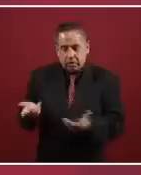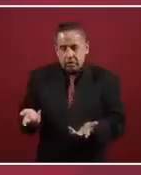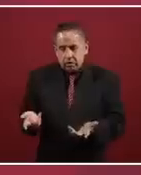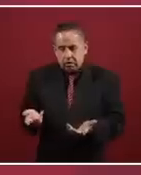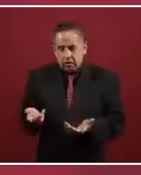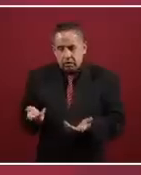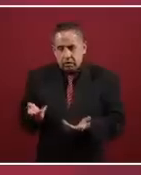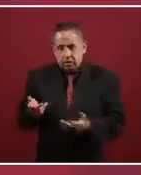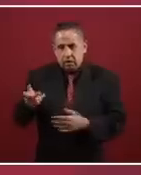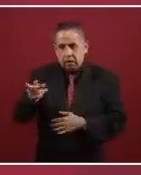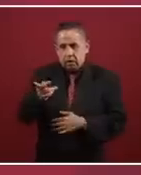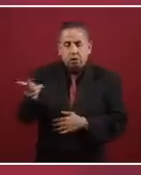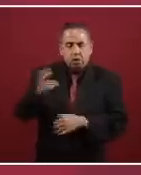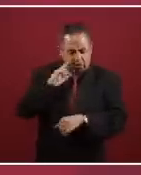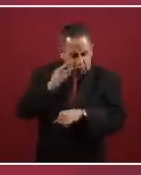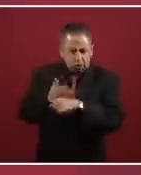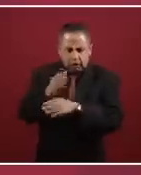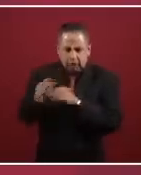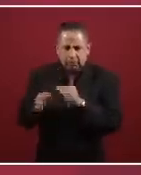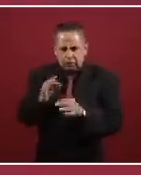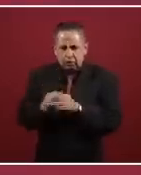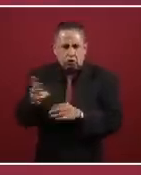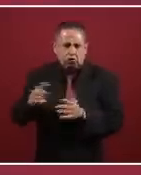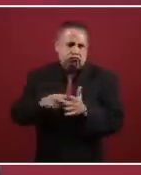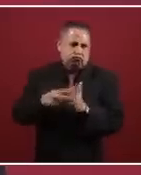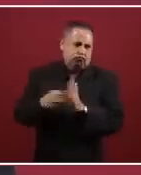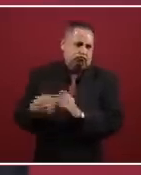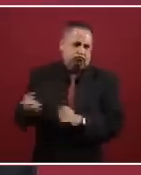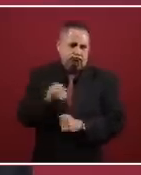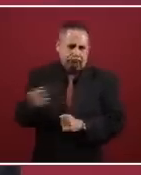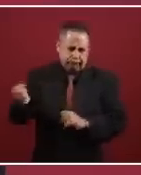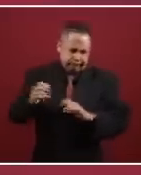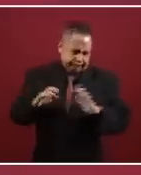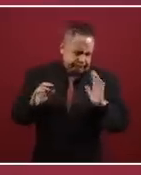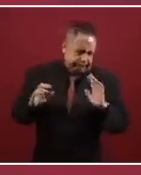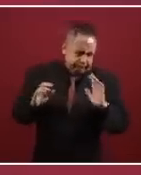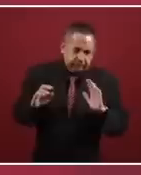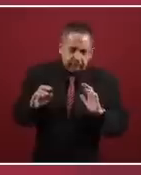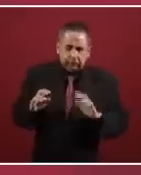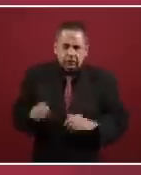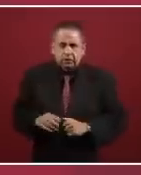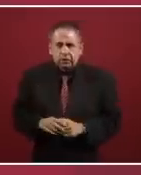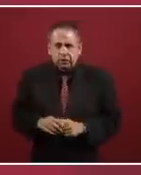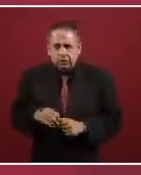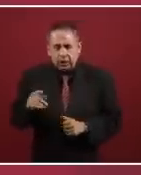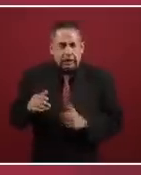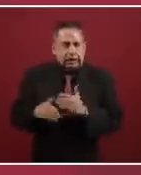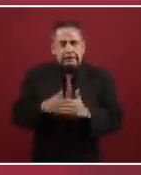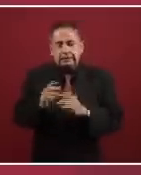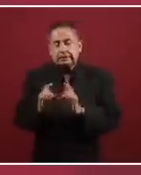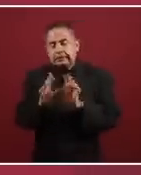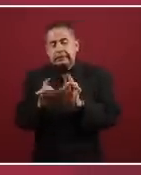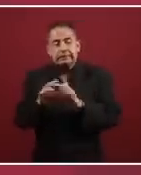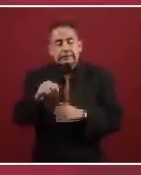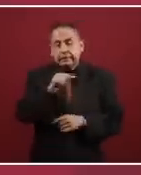son muy responsables los dos, son técnicos de primera, han habido